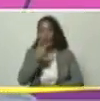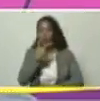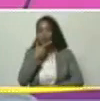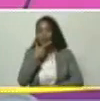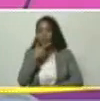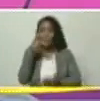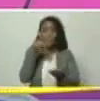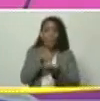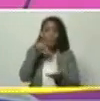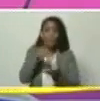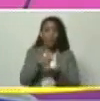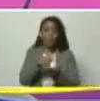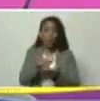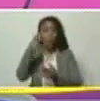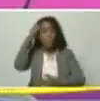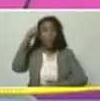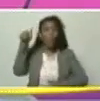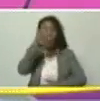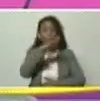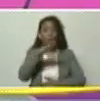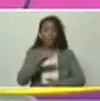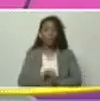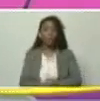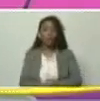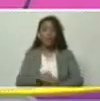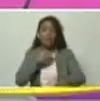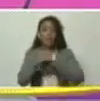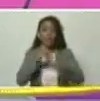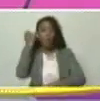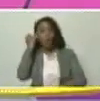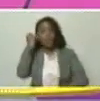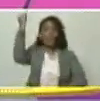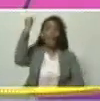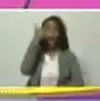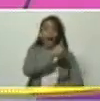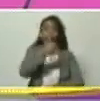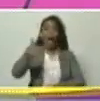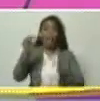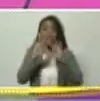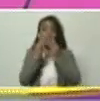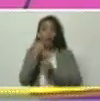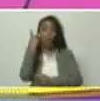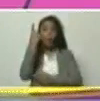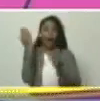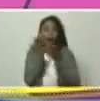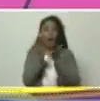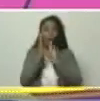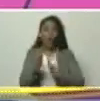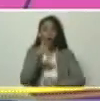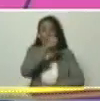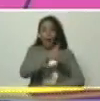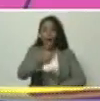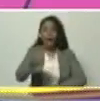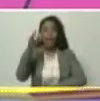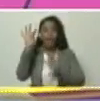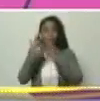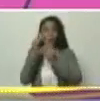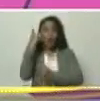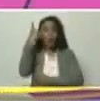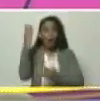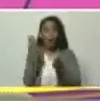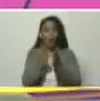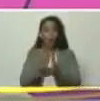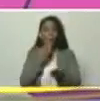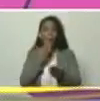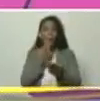de participación del pueblo, creó cada familia una escuela. Cada familia una escuela